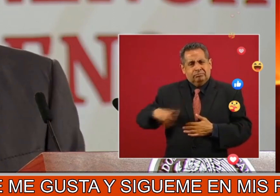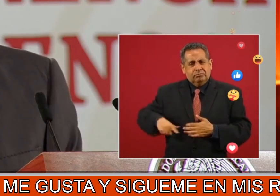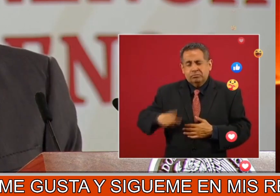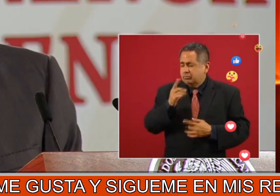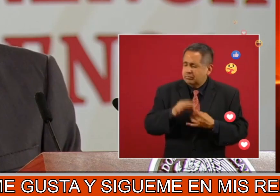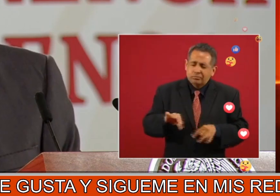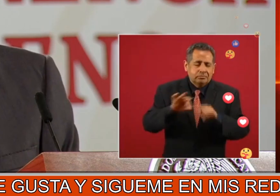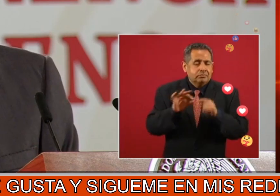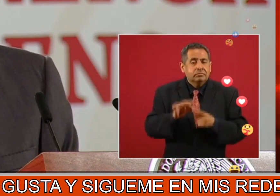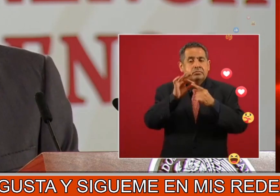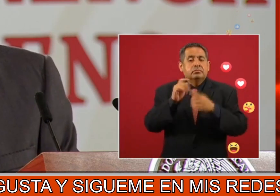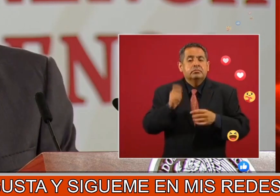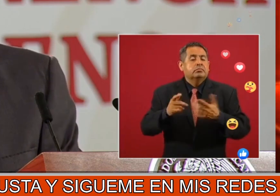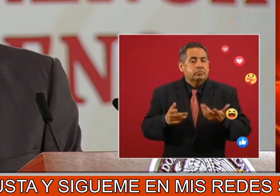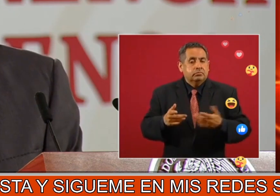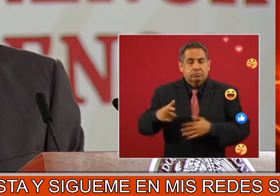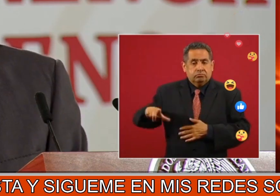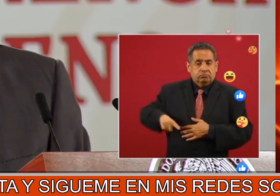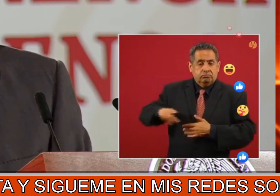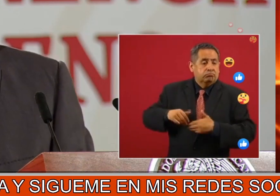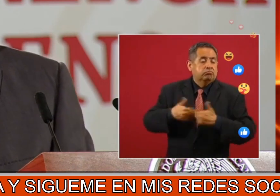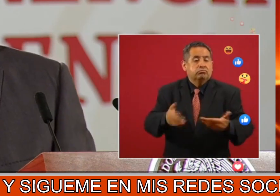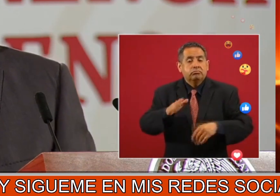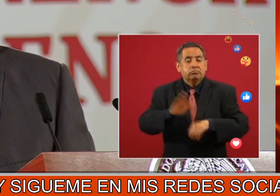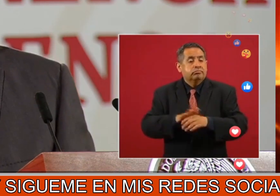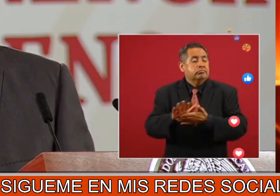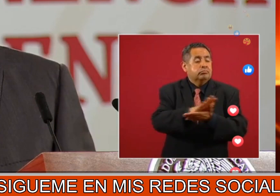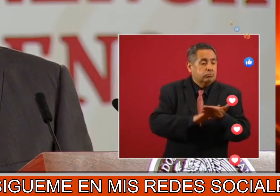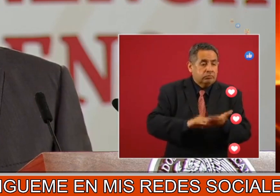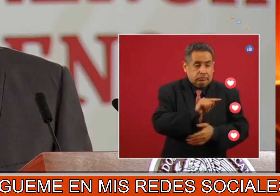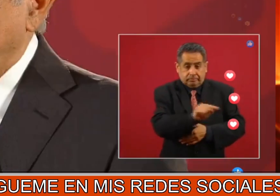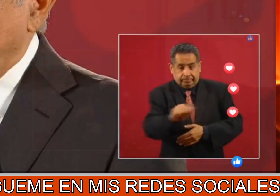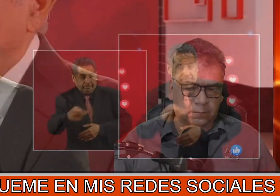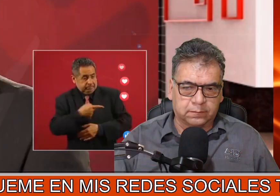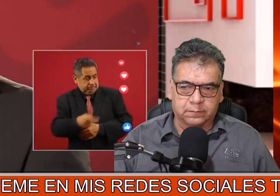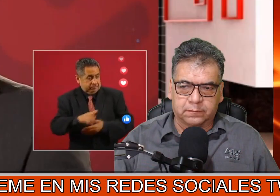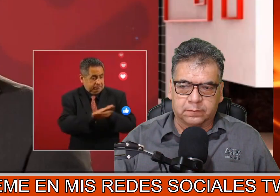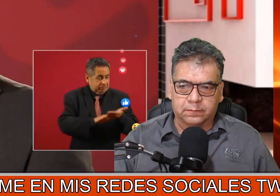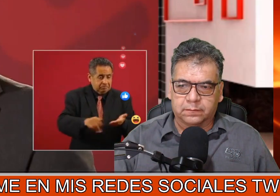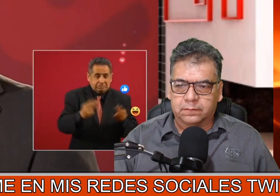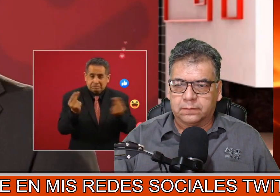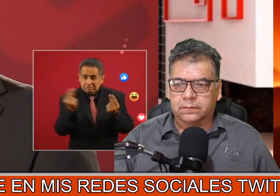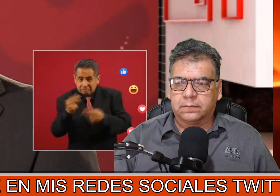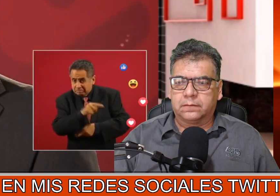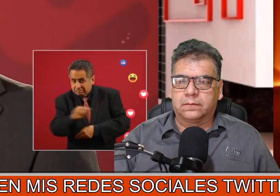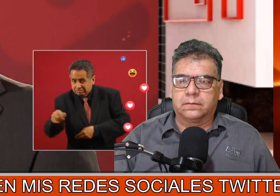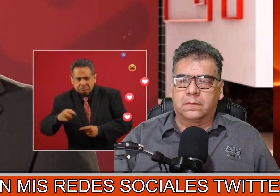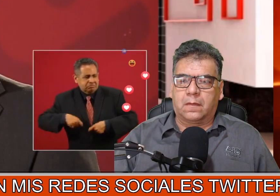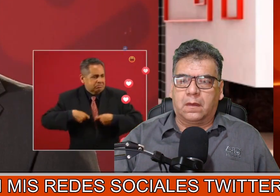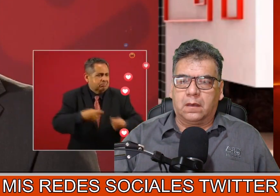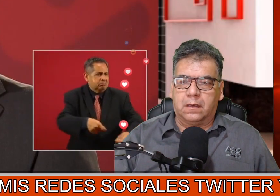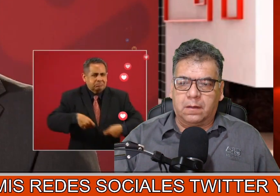especial, es un gobierno para la gente humilde, para la gente pobre, para los más necesitados.